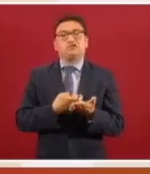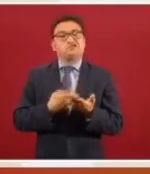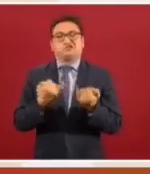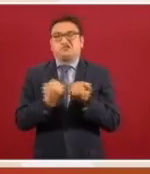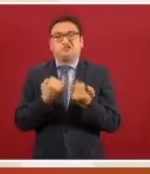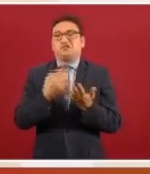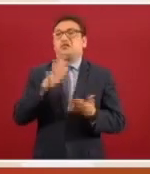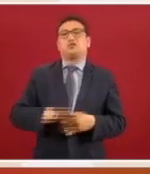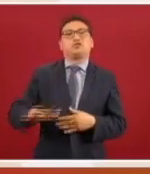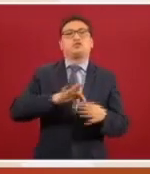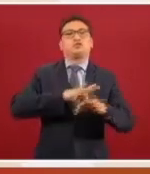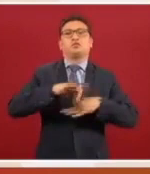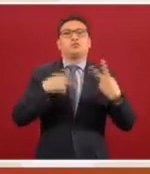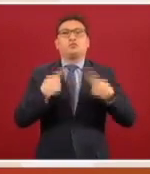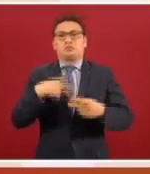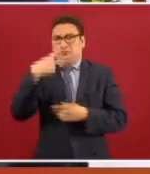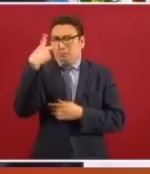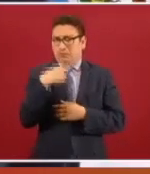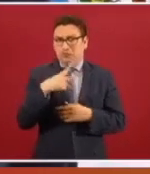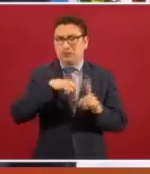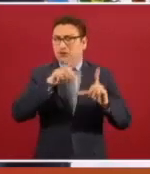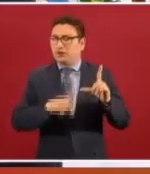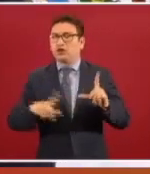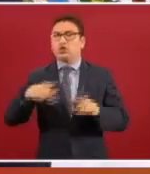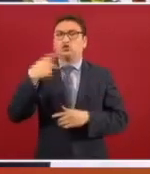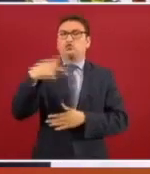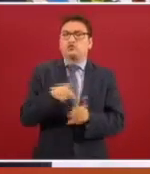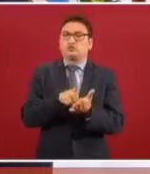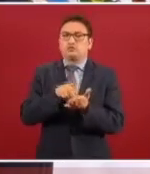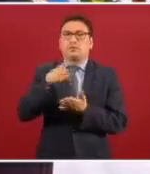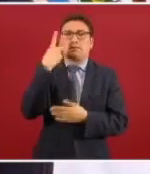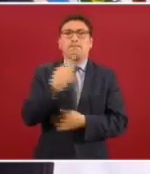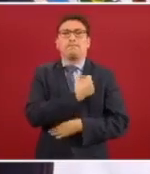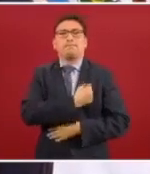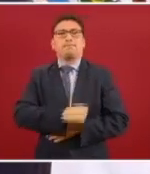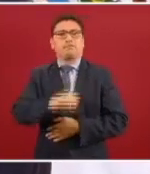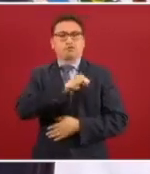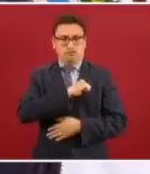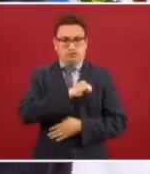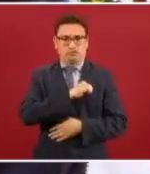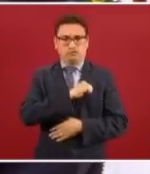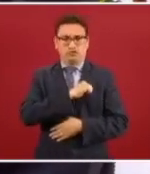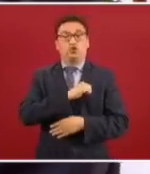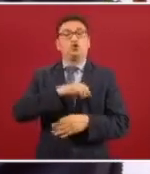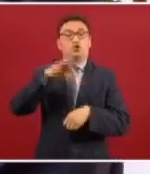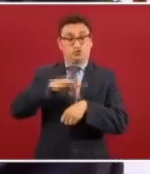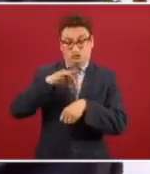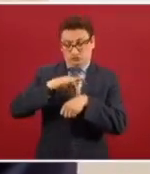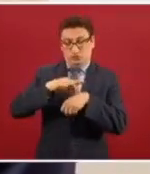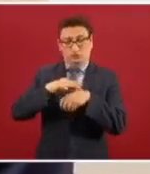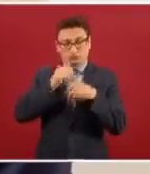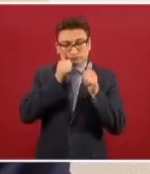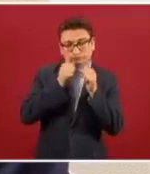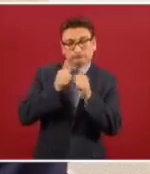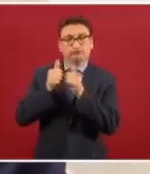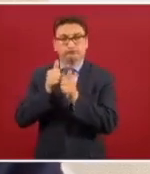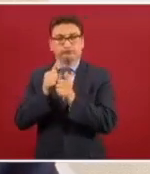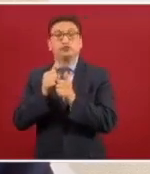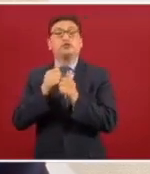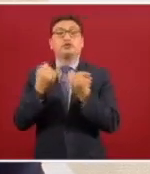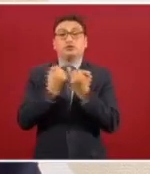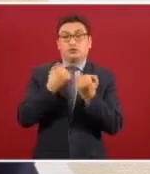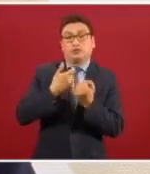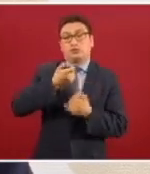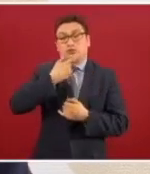también a todos los mexicanos el derecho a la salud, la atención médica y los